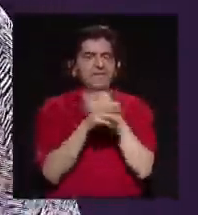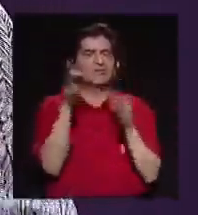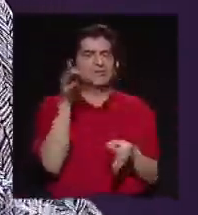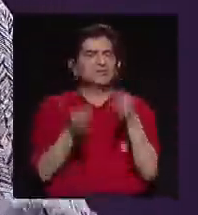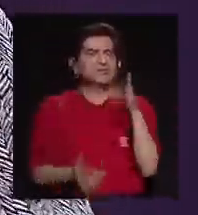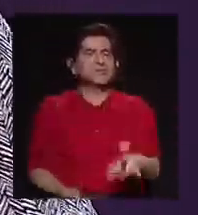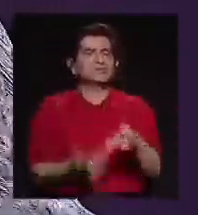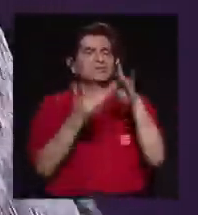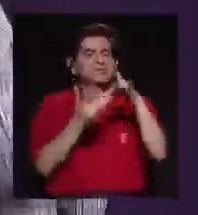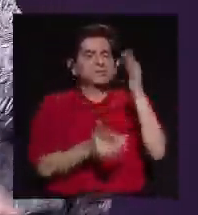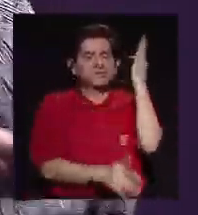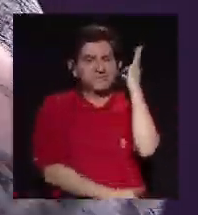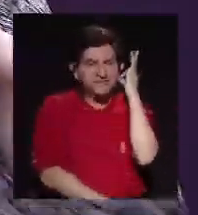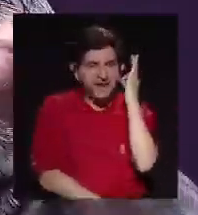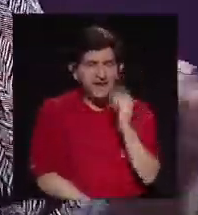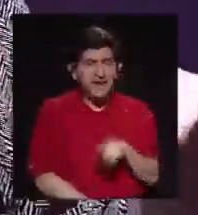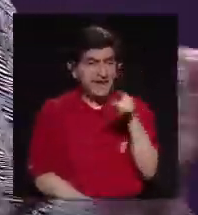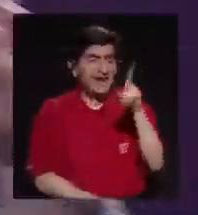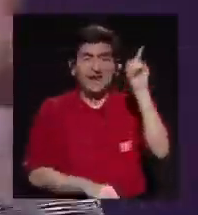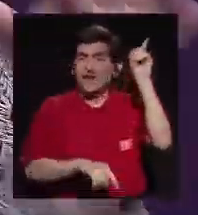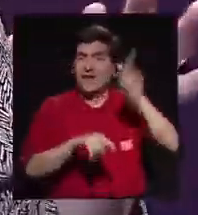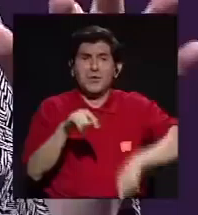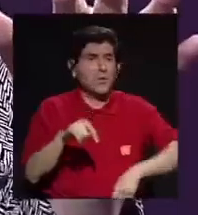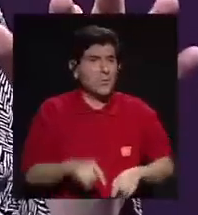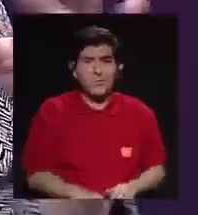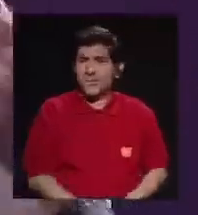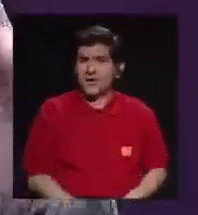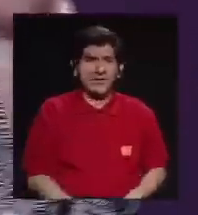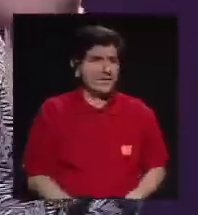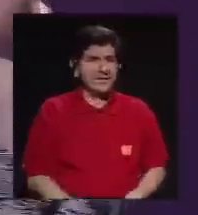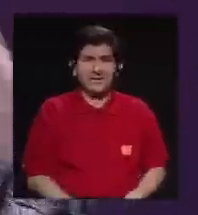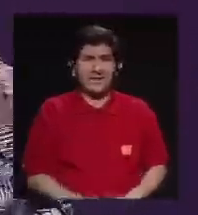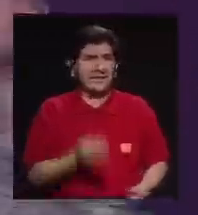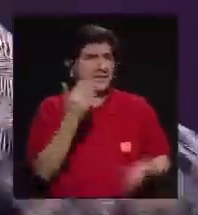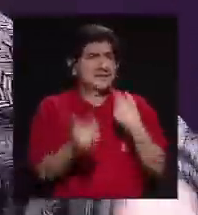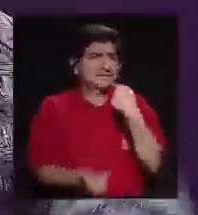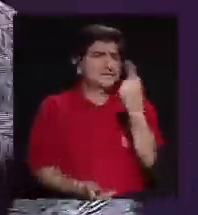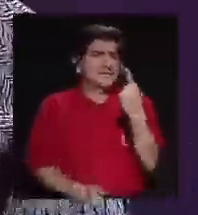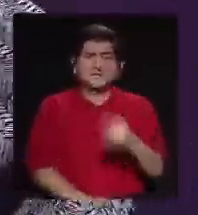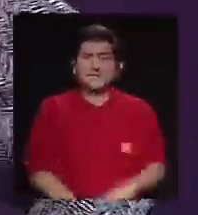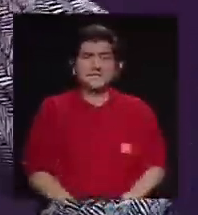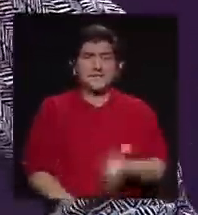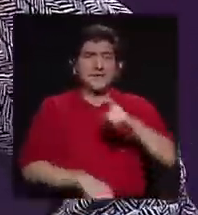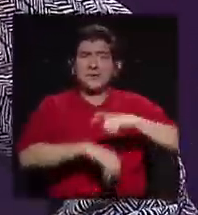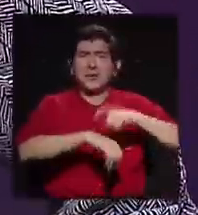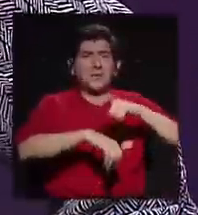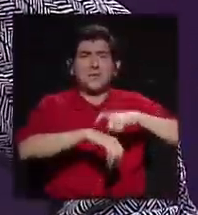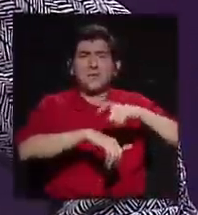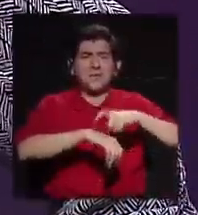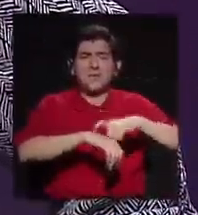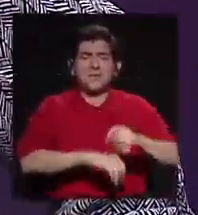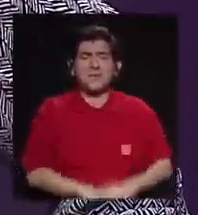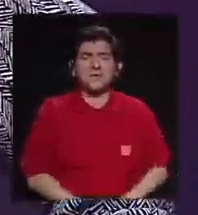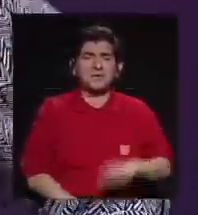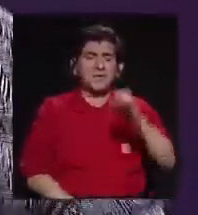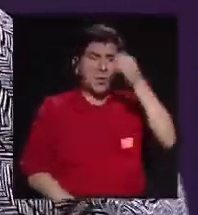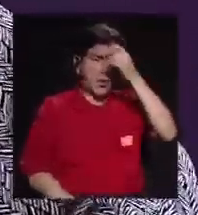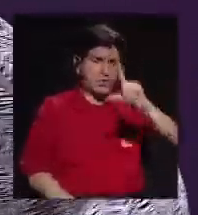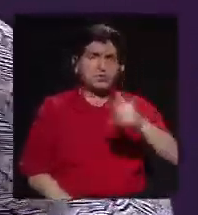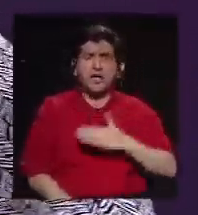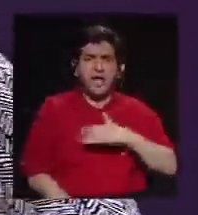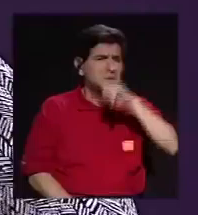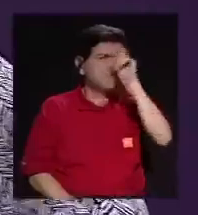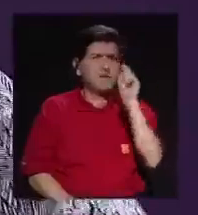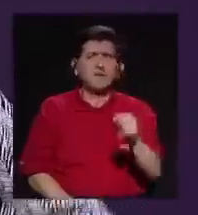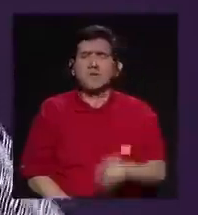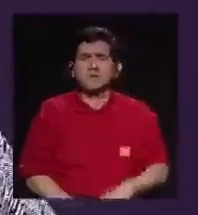jurídica especial a las mujeres. Eso él no se lo puede, no nos puede de repente decir, como en algún momento lo dijo Oscar López, a mí no me